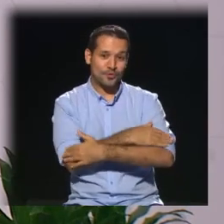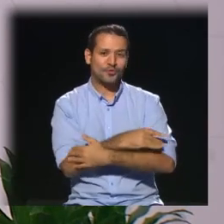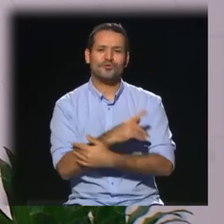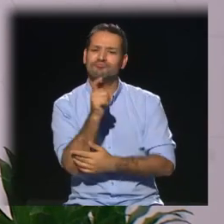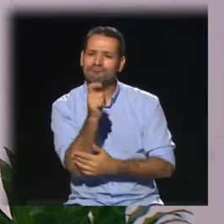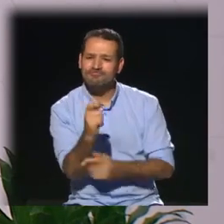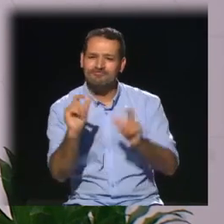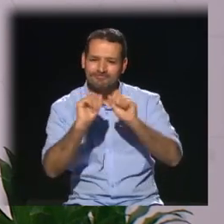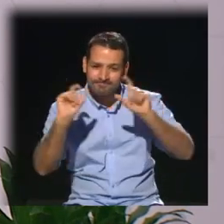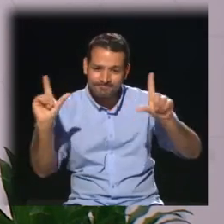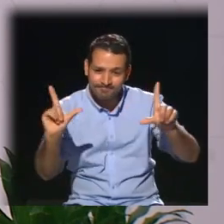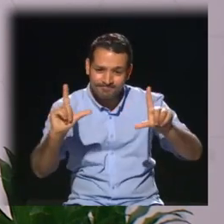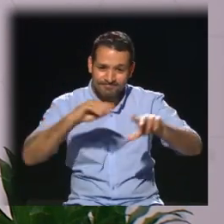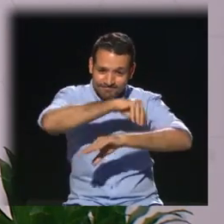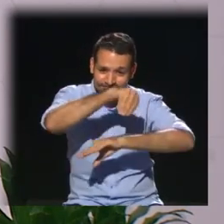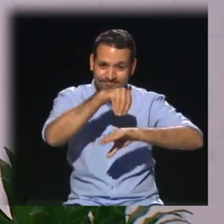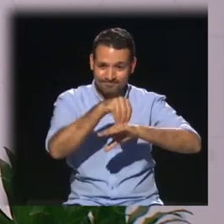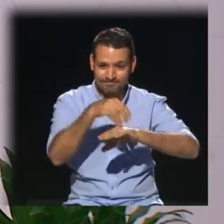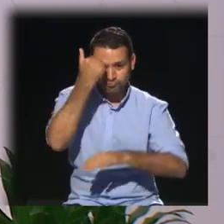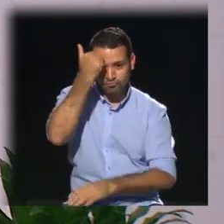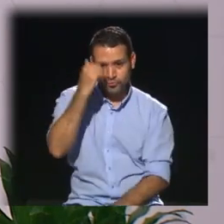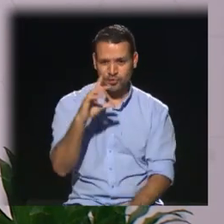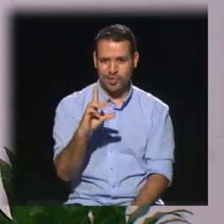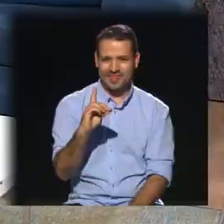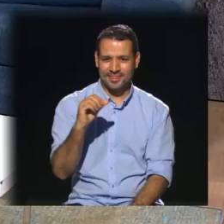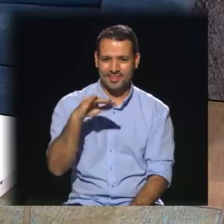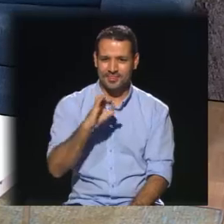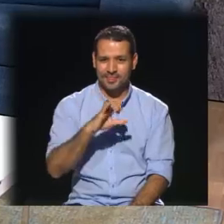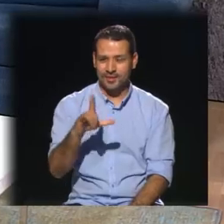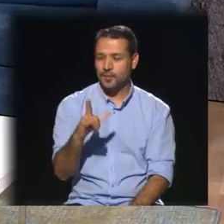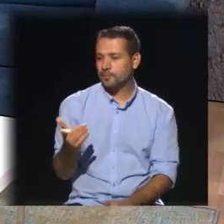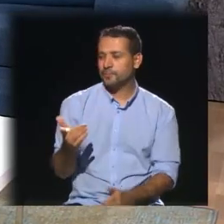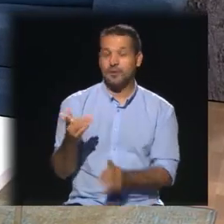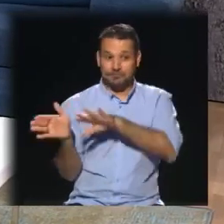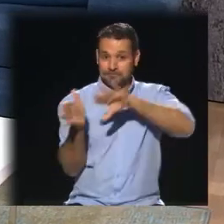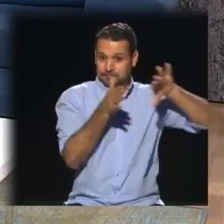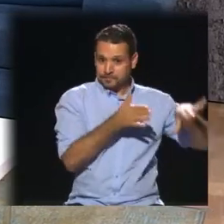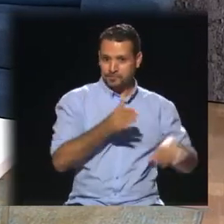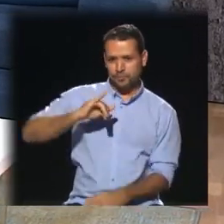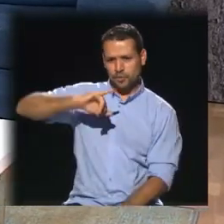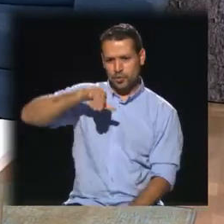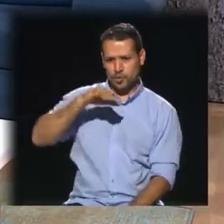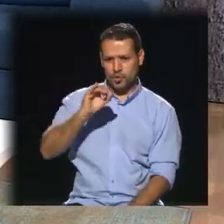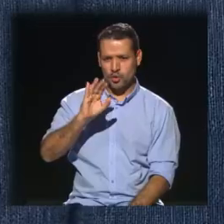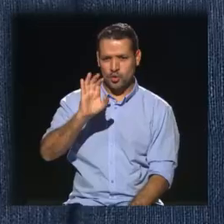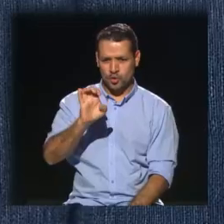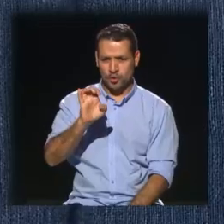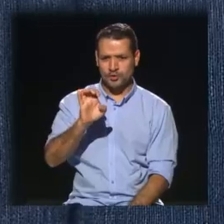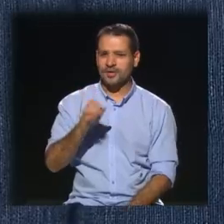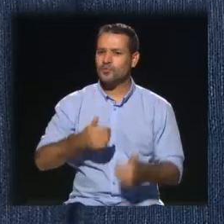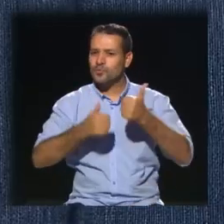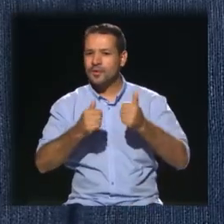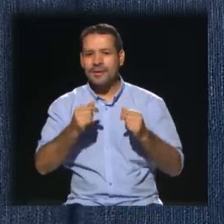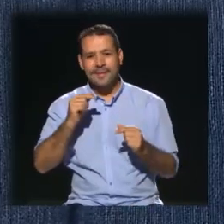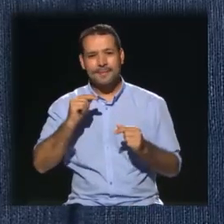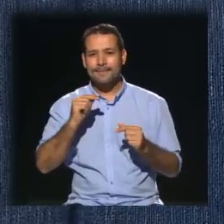también al profesor Daniel. Vengo acá de nuevo al set con José Luis y la educación siempre tiene como unos principios, unos